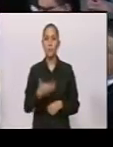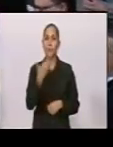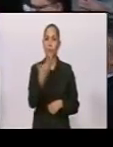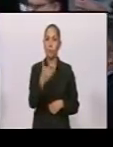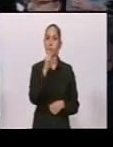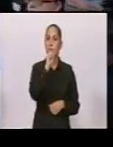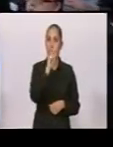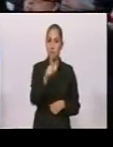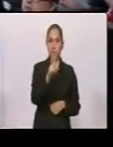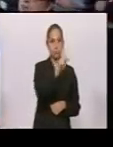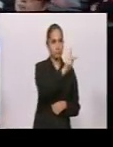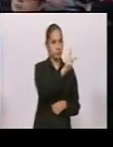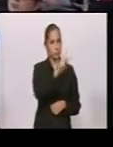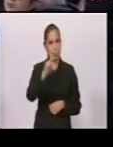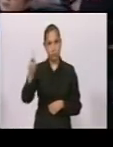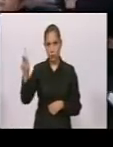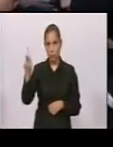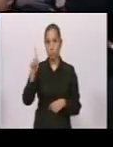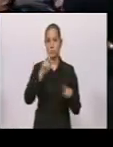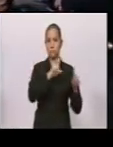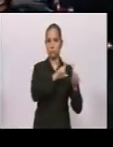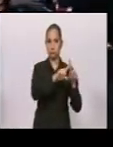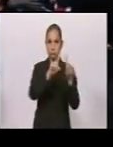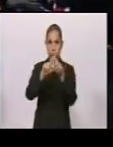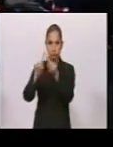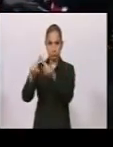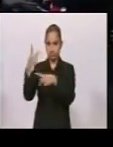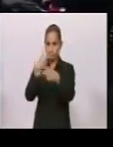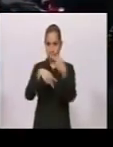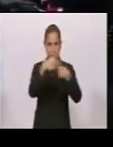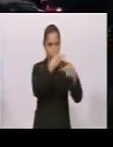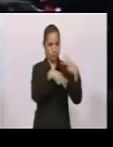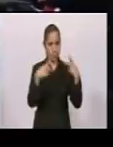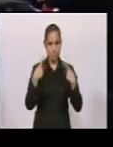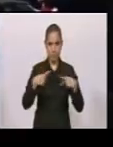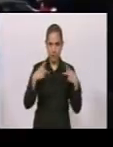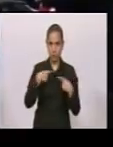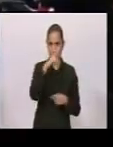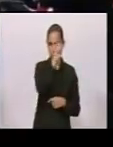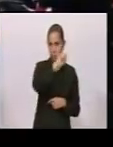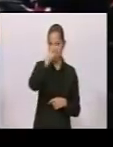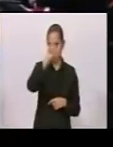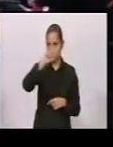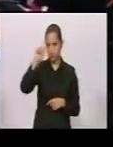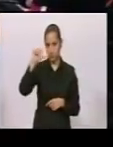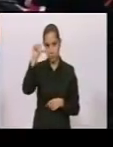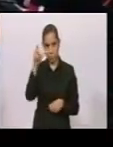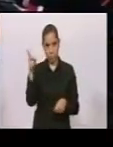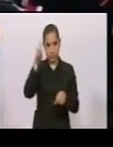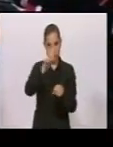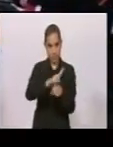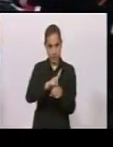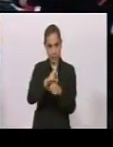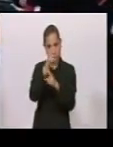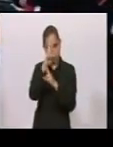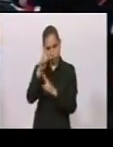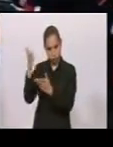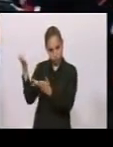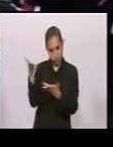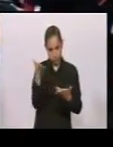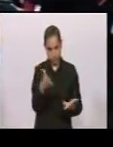todas las altas y distinguidas personalidades que hoy nos honran con su